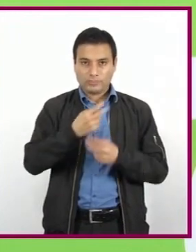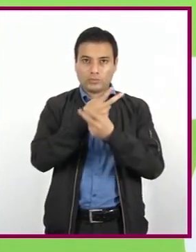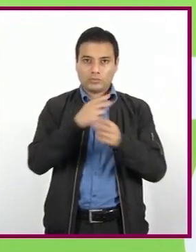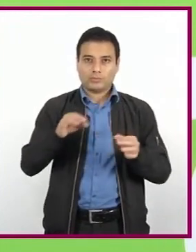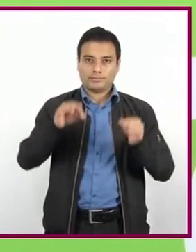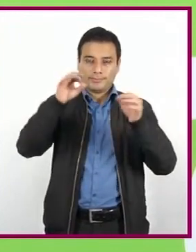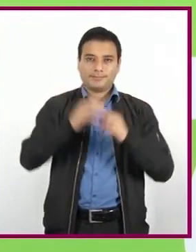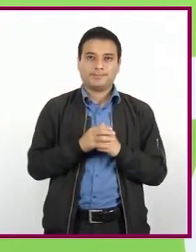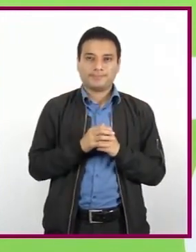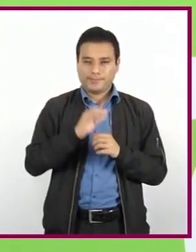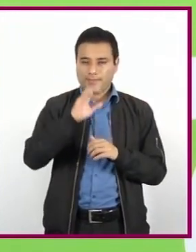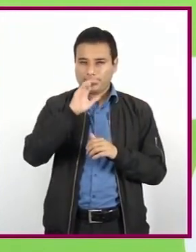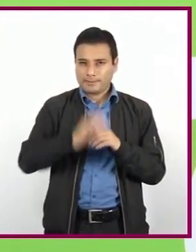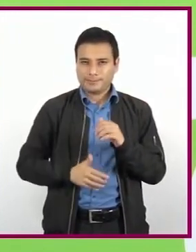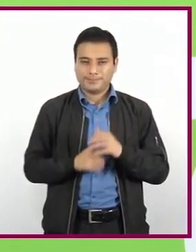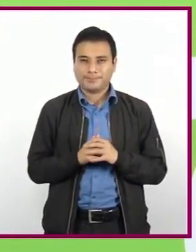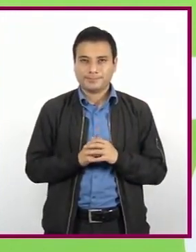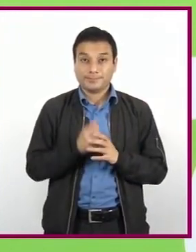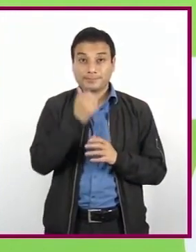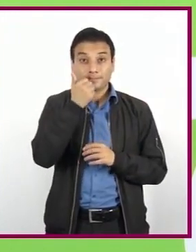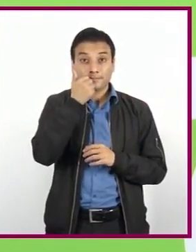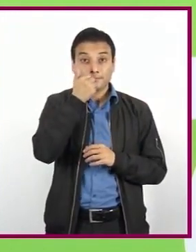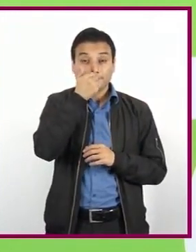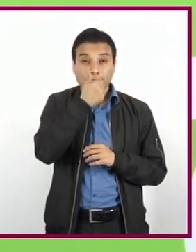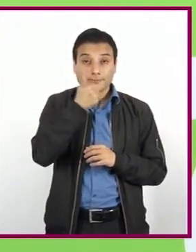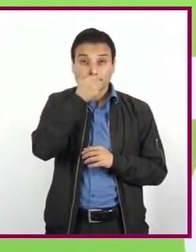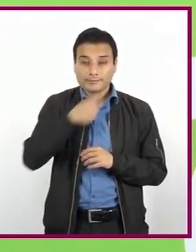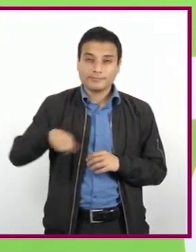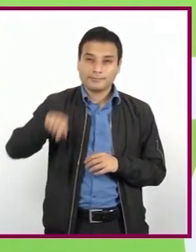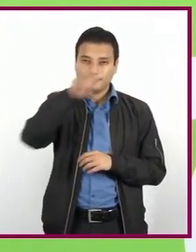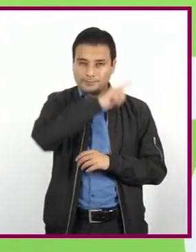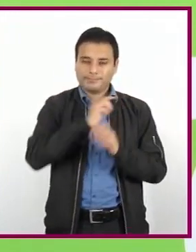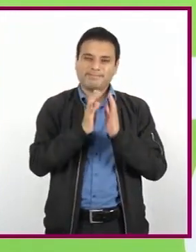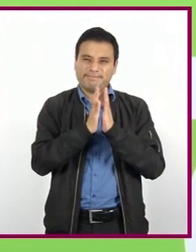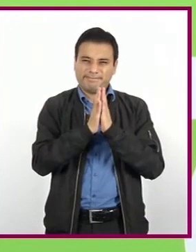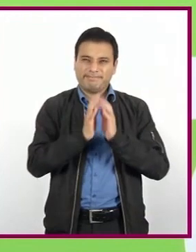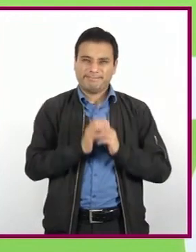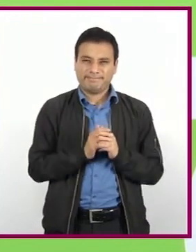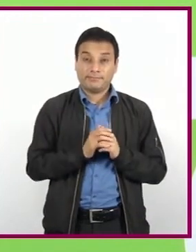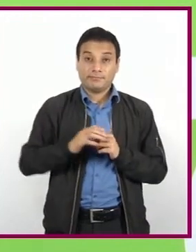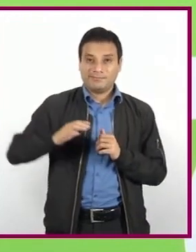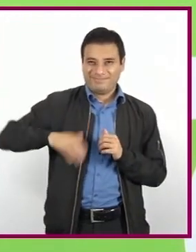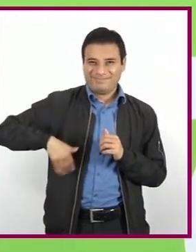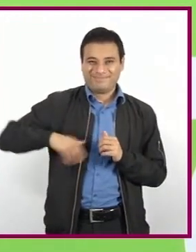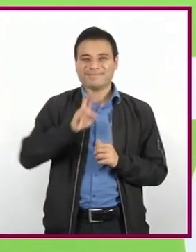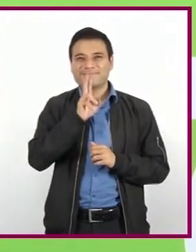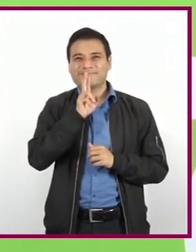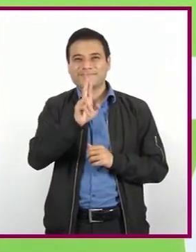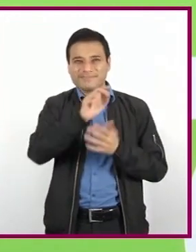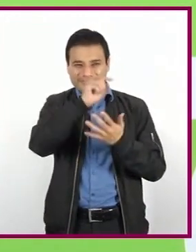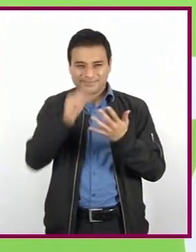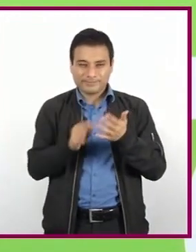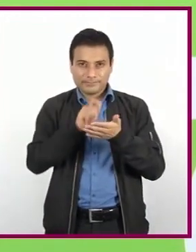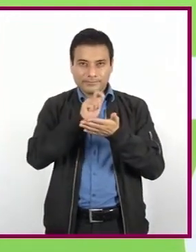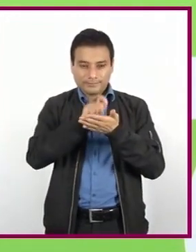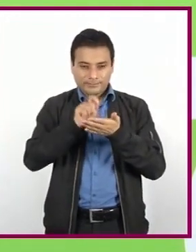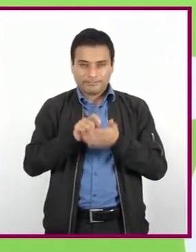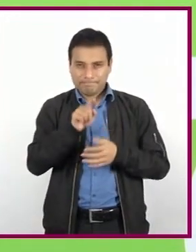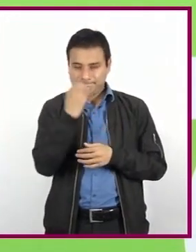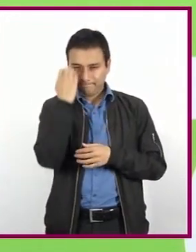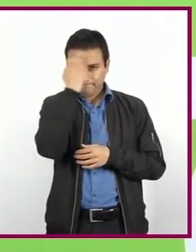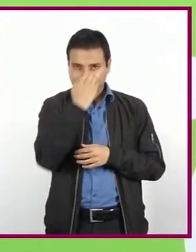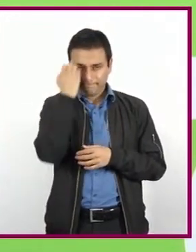Para terminar, alumnas y alumnos, revisen las respuestas que escribieron para las preguntas que realizamos